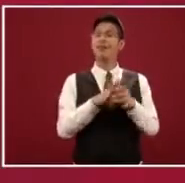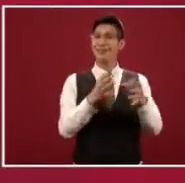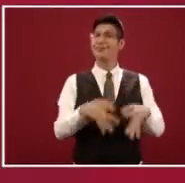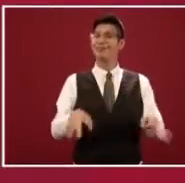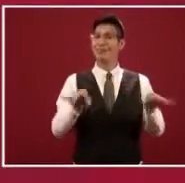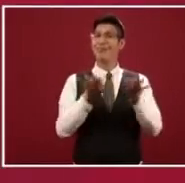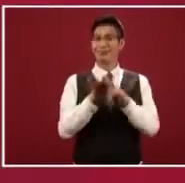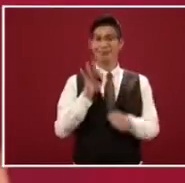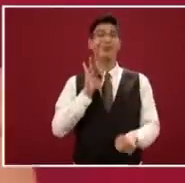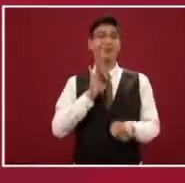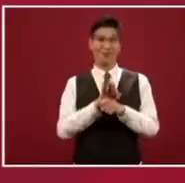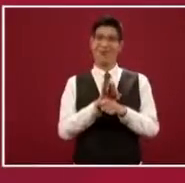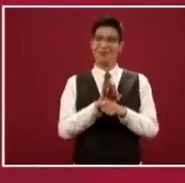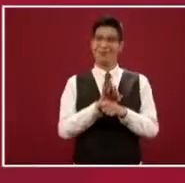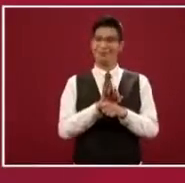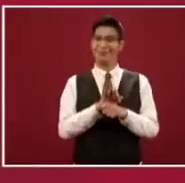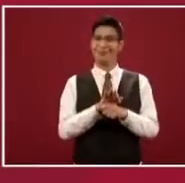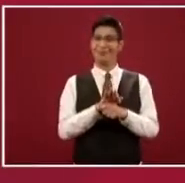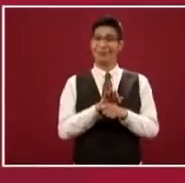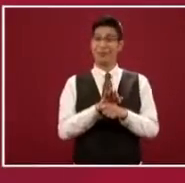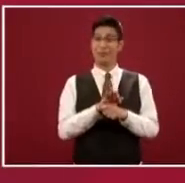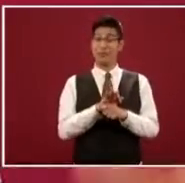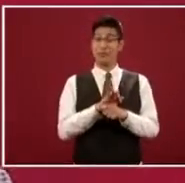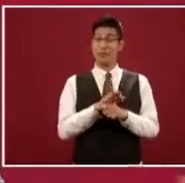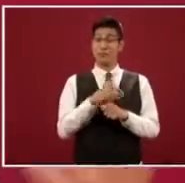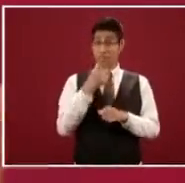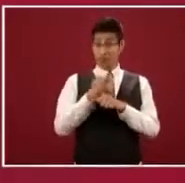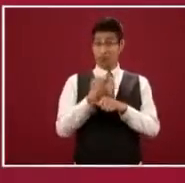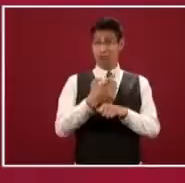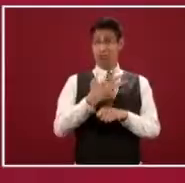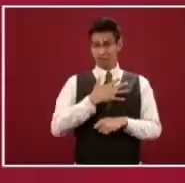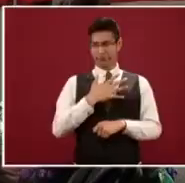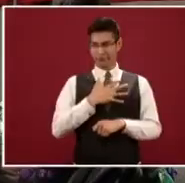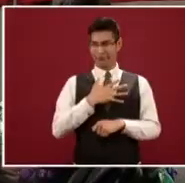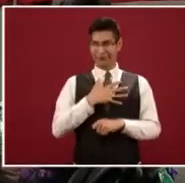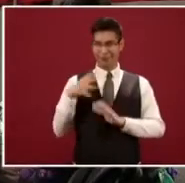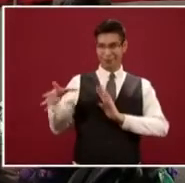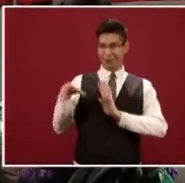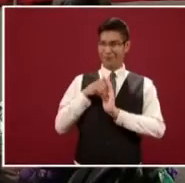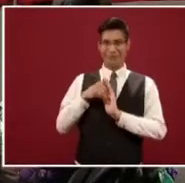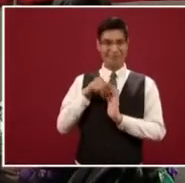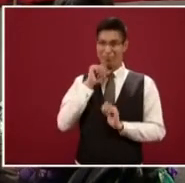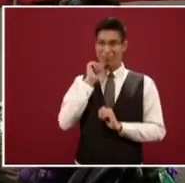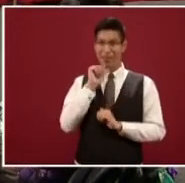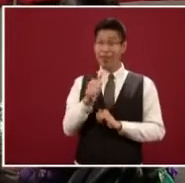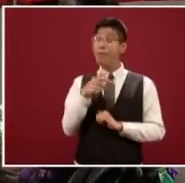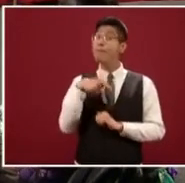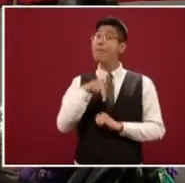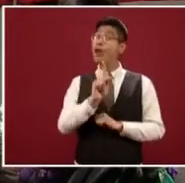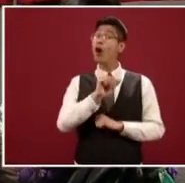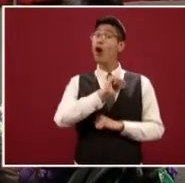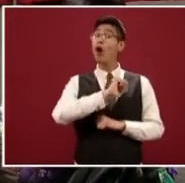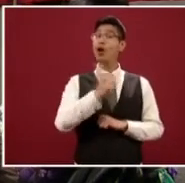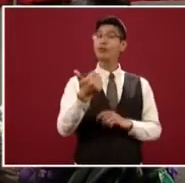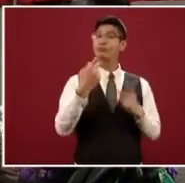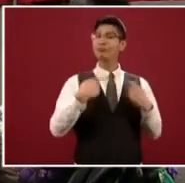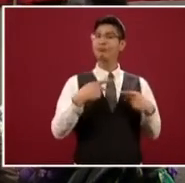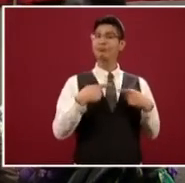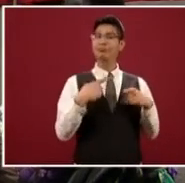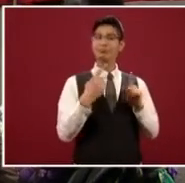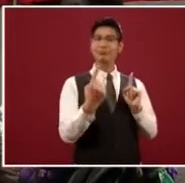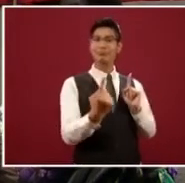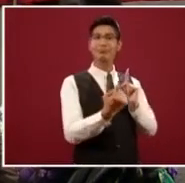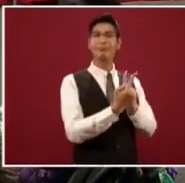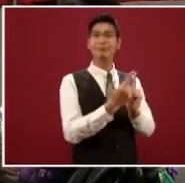protegernos a nosotros mismos de que no nos contagien, pero además proteger a los demás.